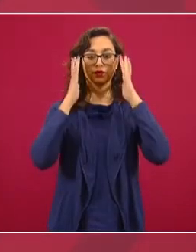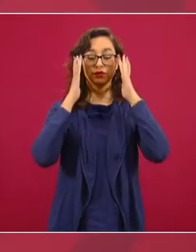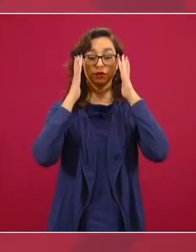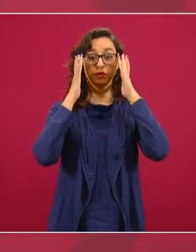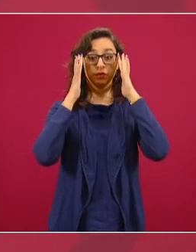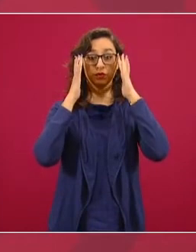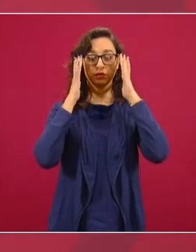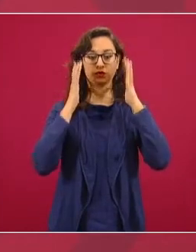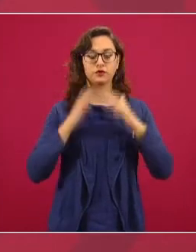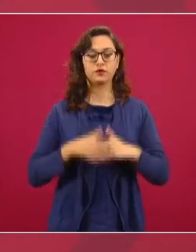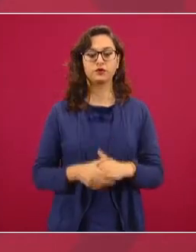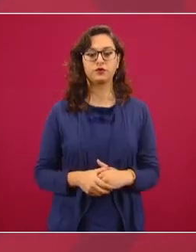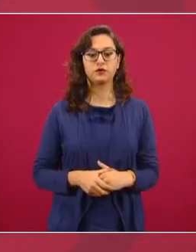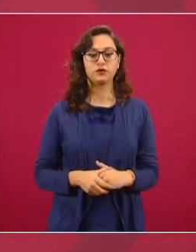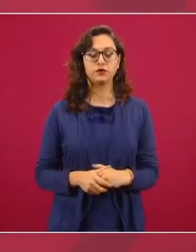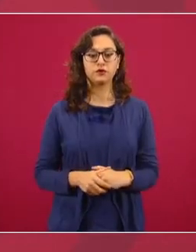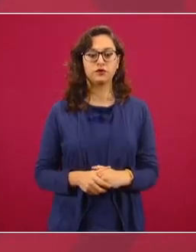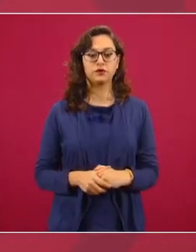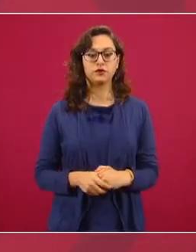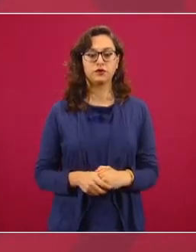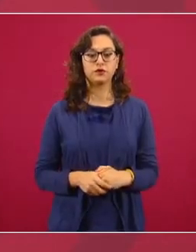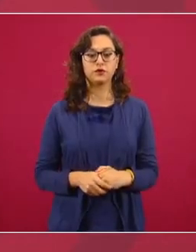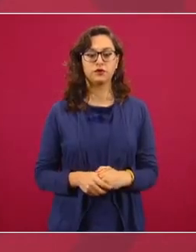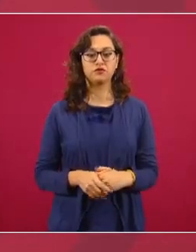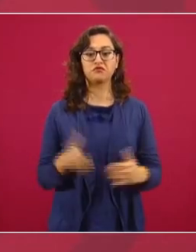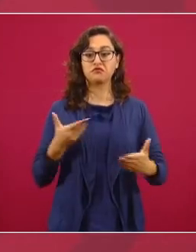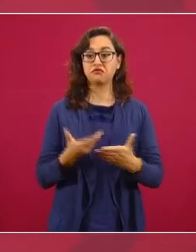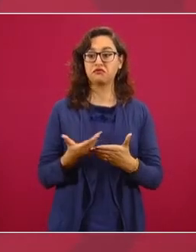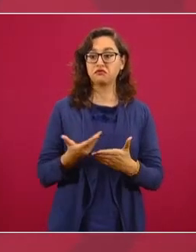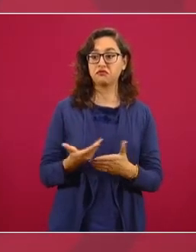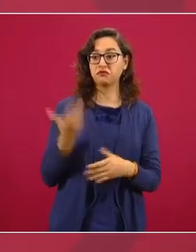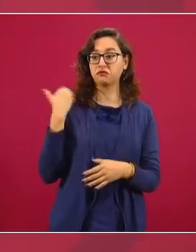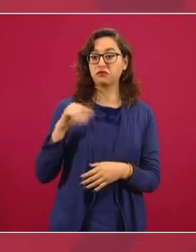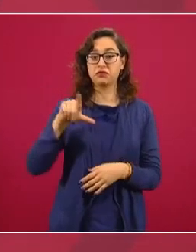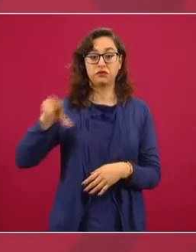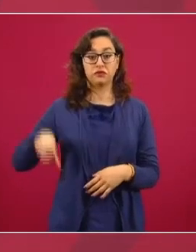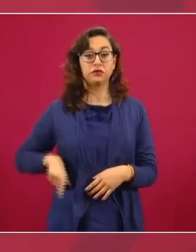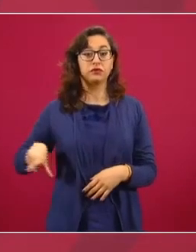totalmente infiltrado el gobierno de agencias extranjeras.